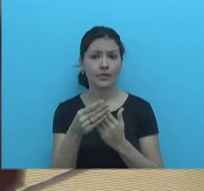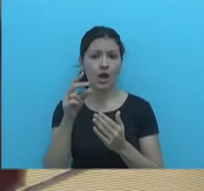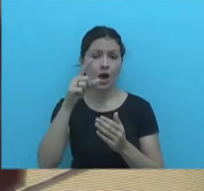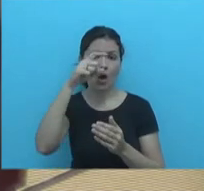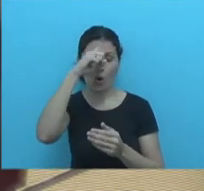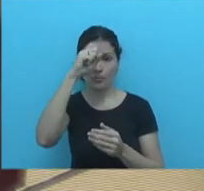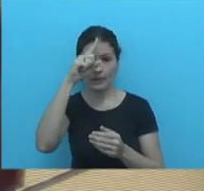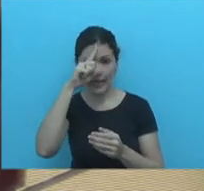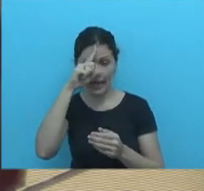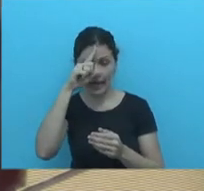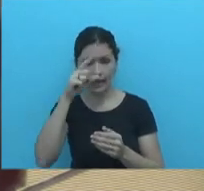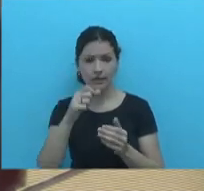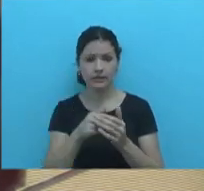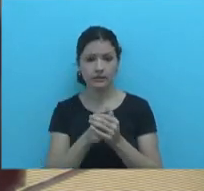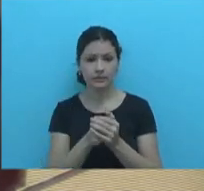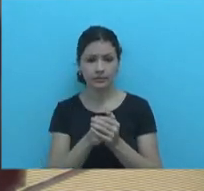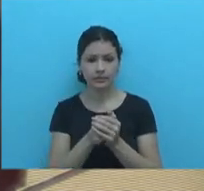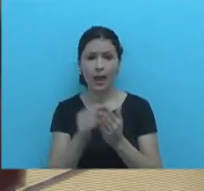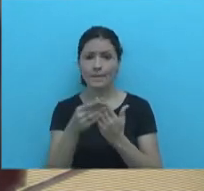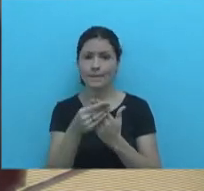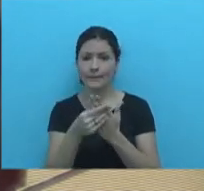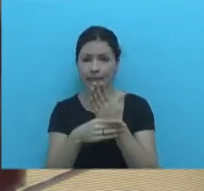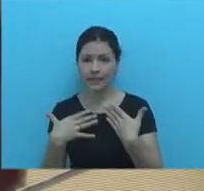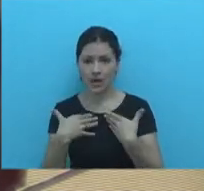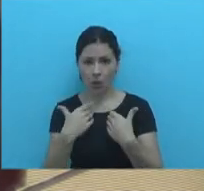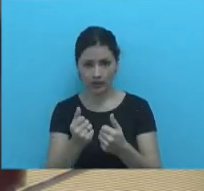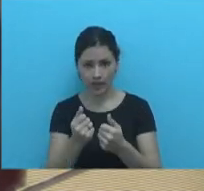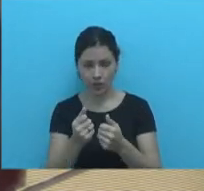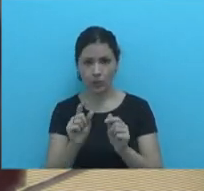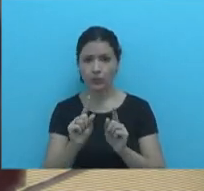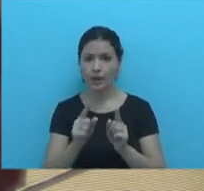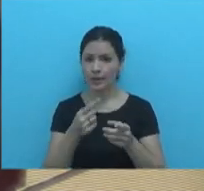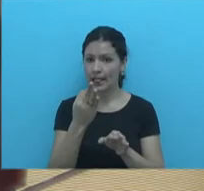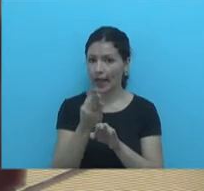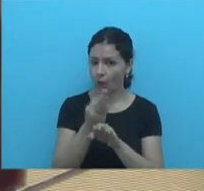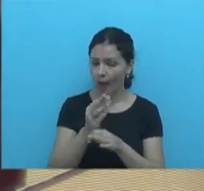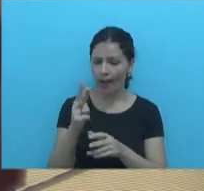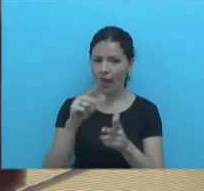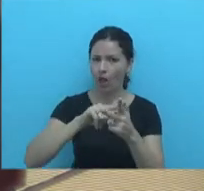la localidad, el Ministerio de Salud y también el establecimiento.